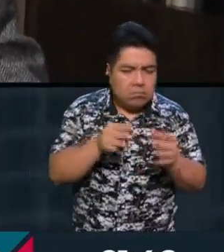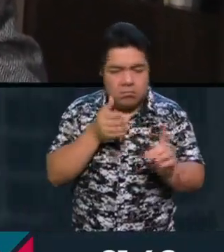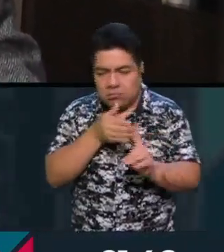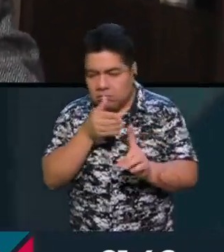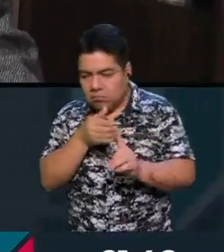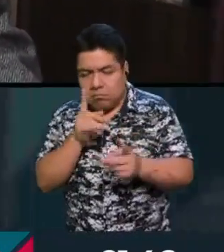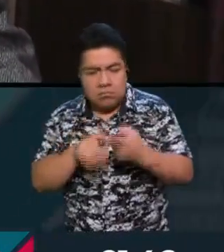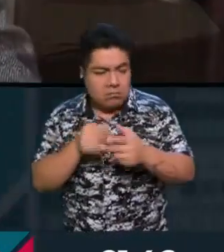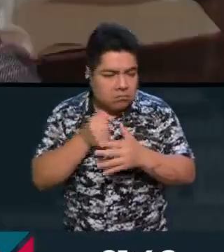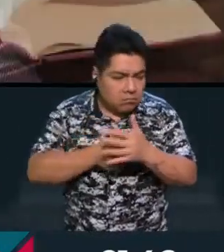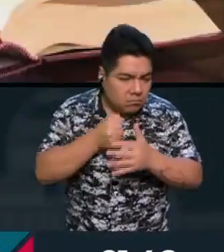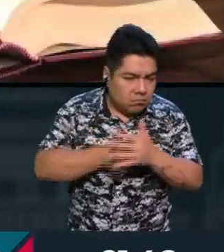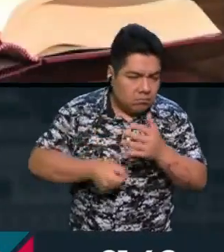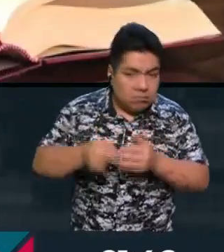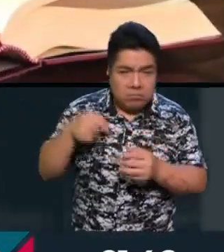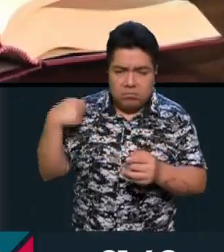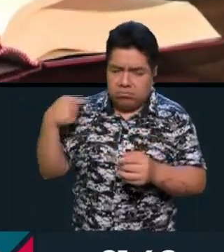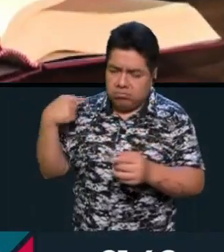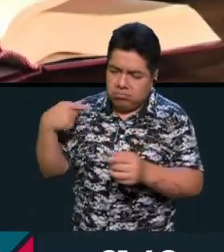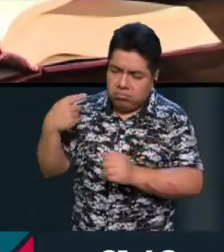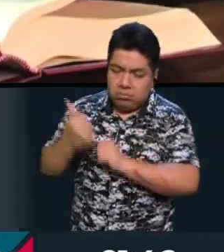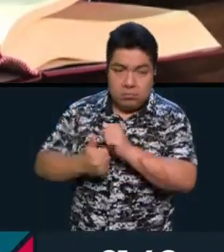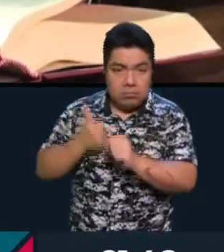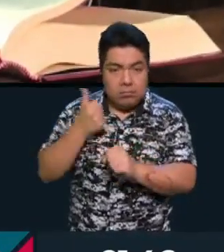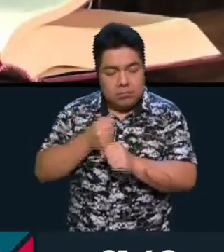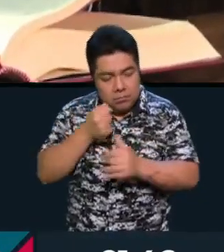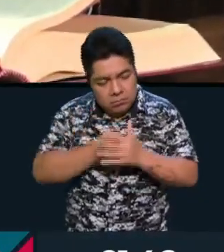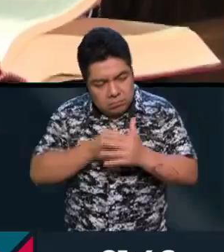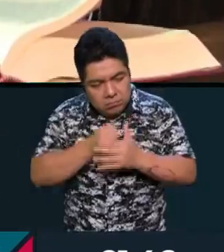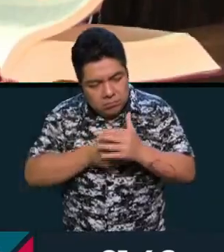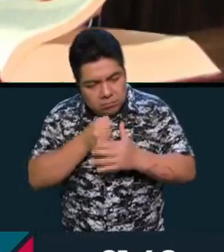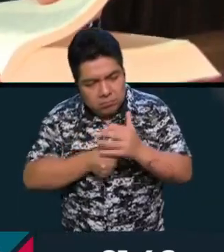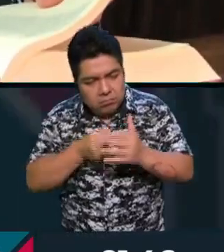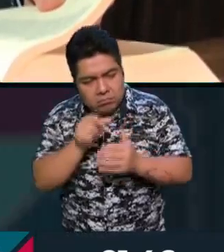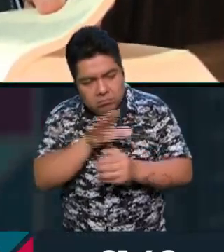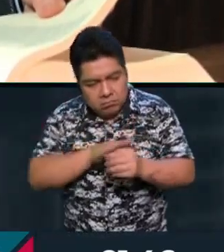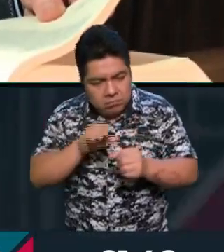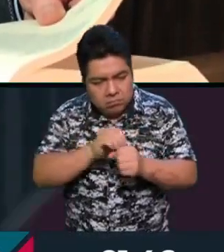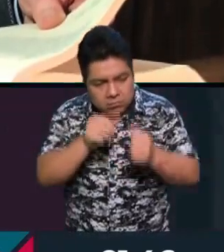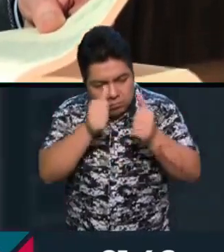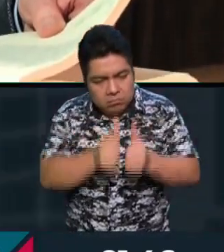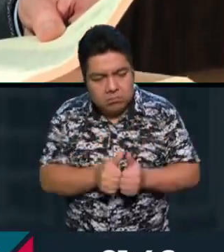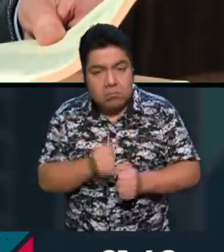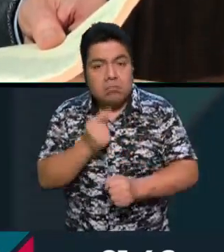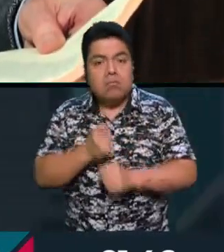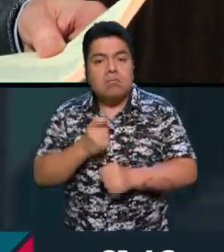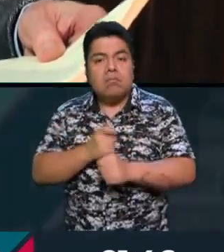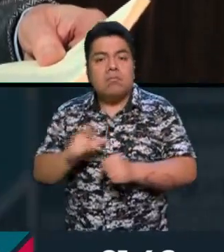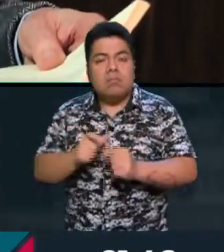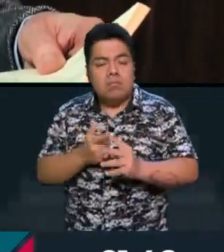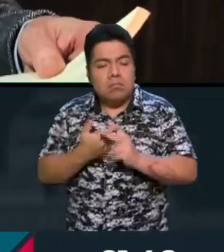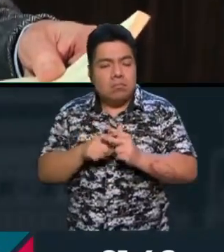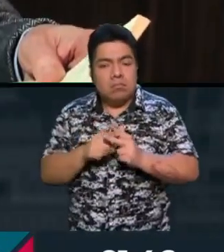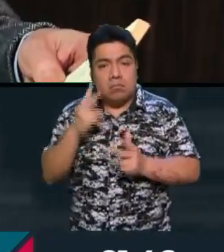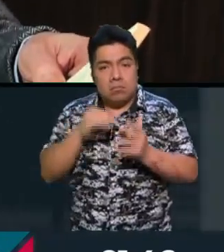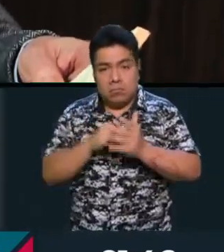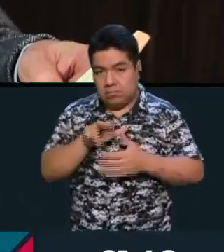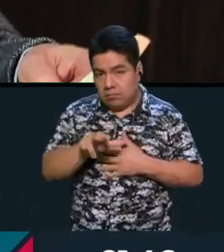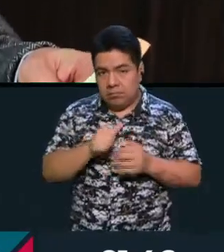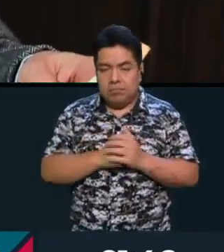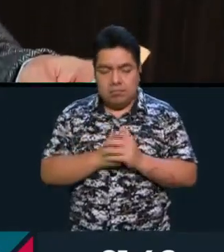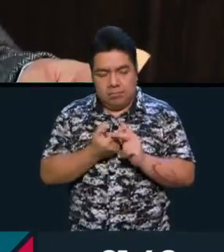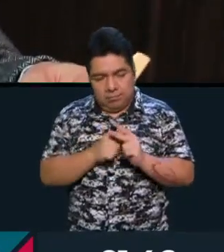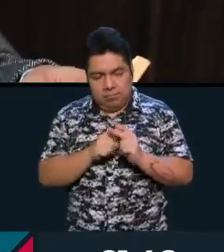disidencias, las luchas de décadas y llega a su consumación en un primer momento en el